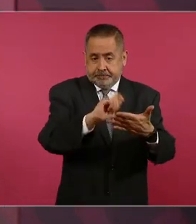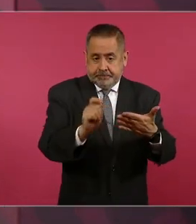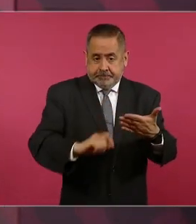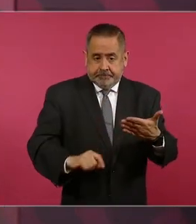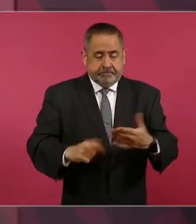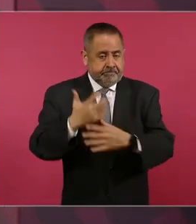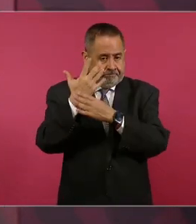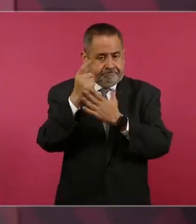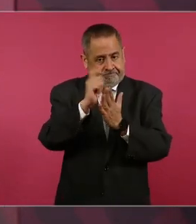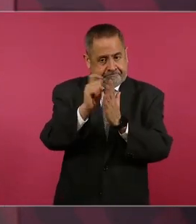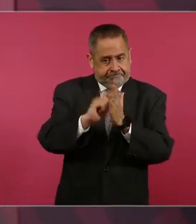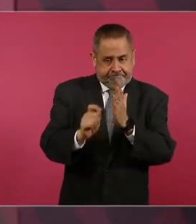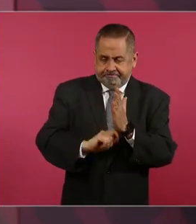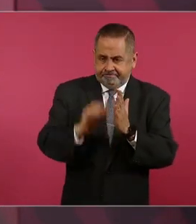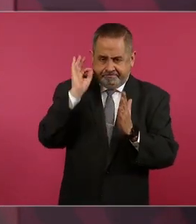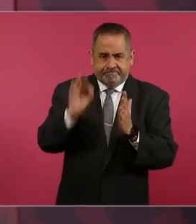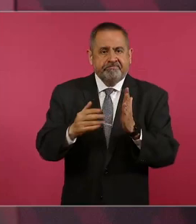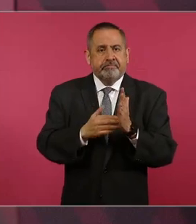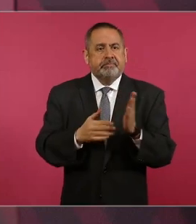escribe lo siguiente.